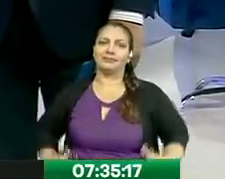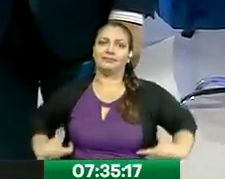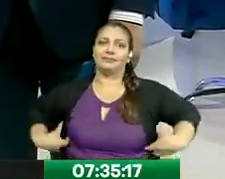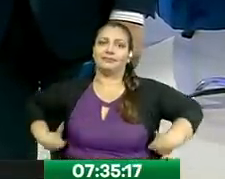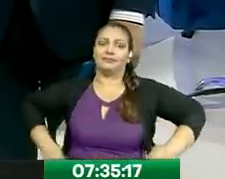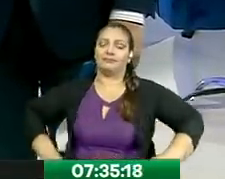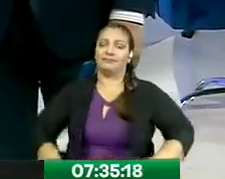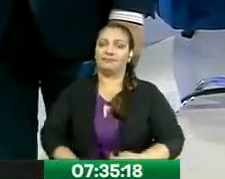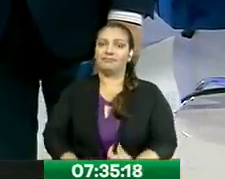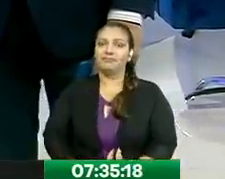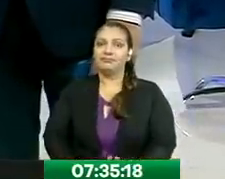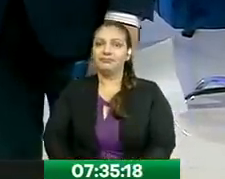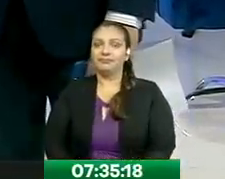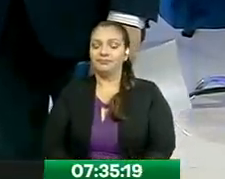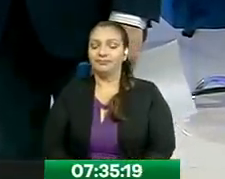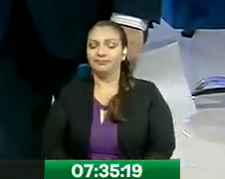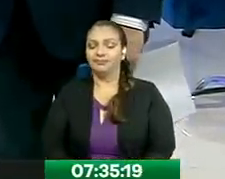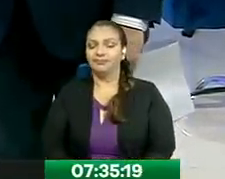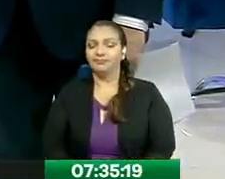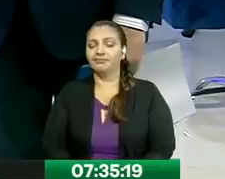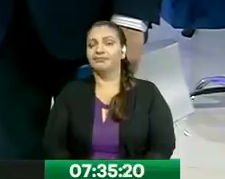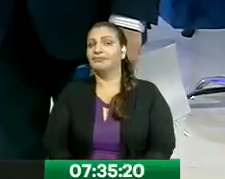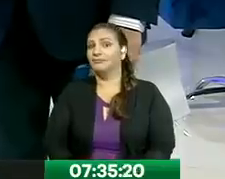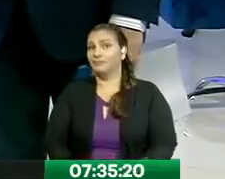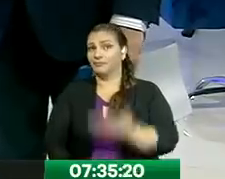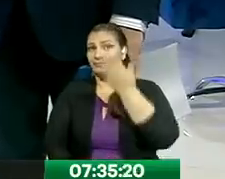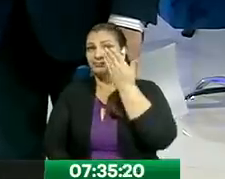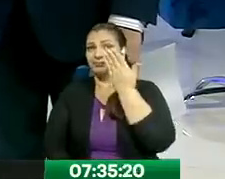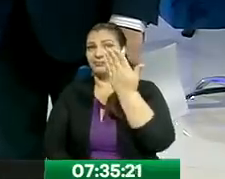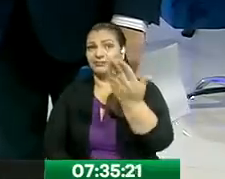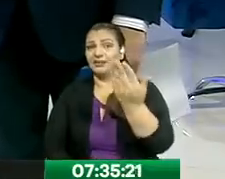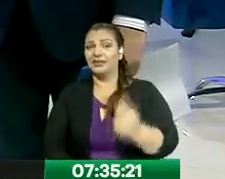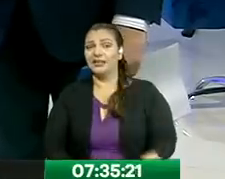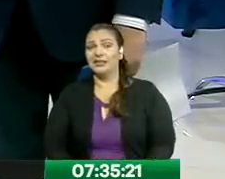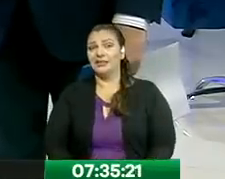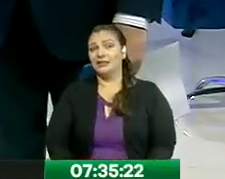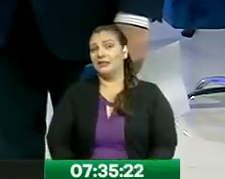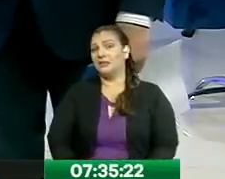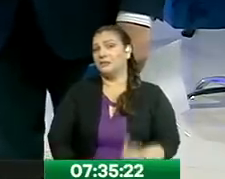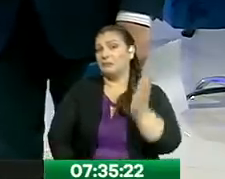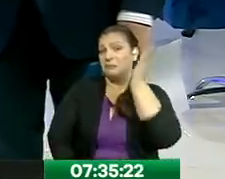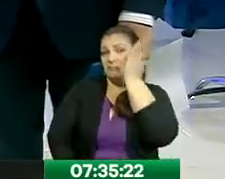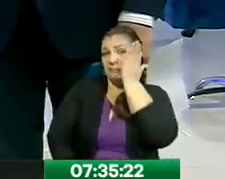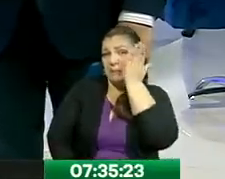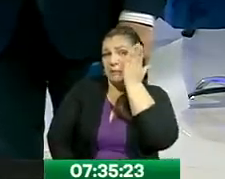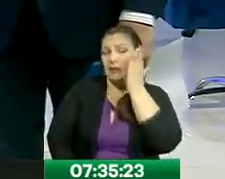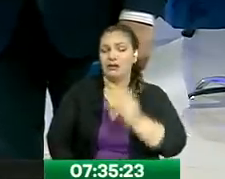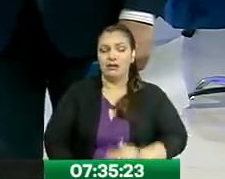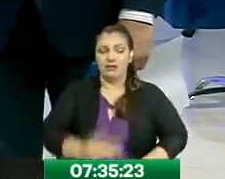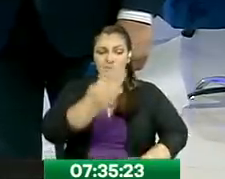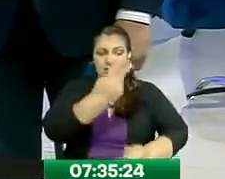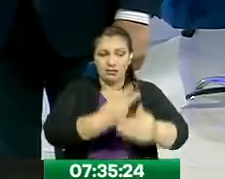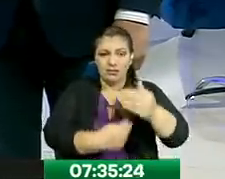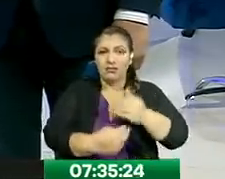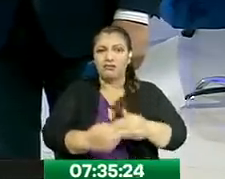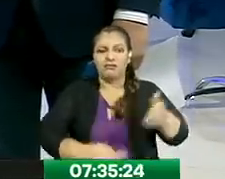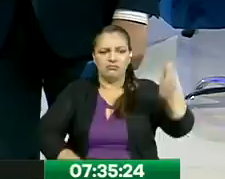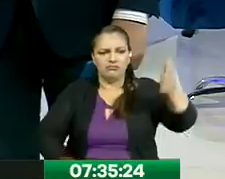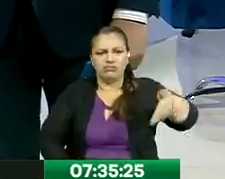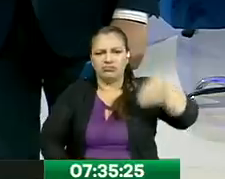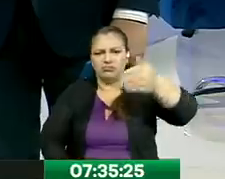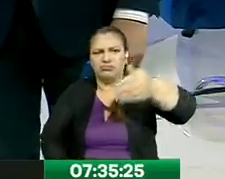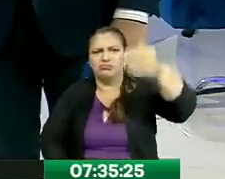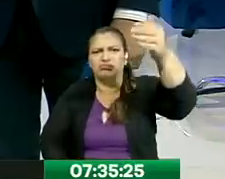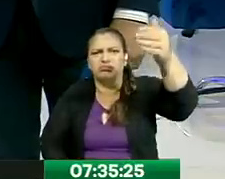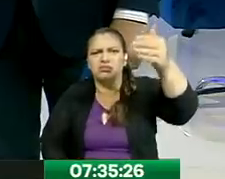embargo estas personas que veíamos en pantalla que a mí en lo personal me da mucha pena